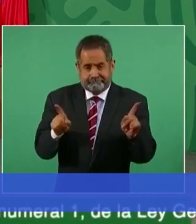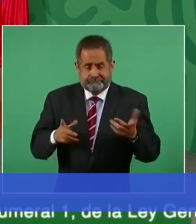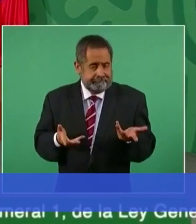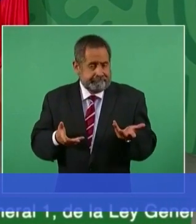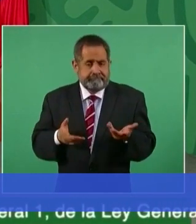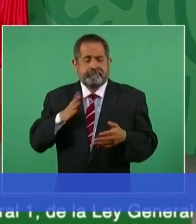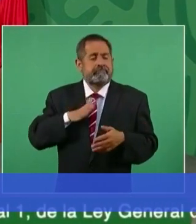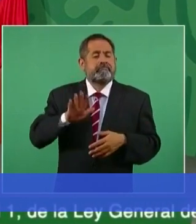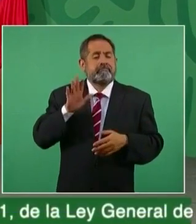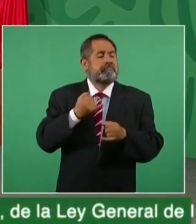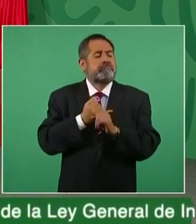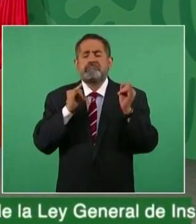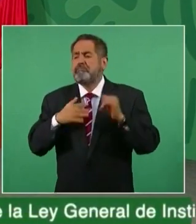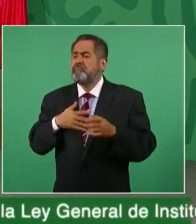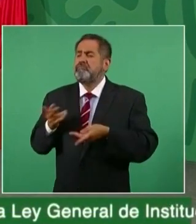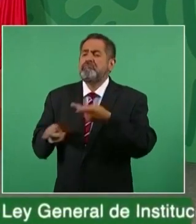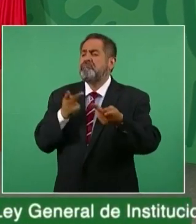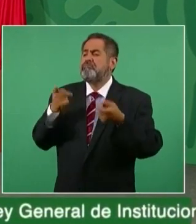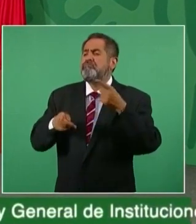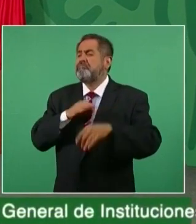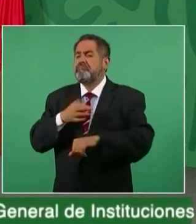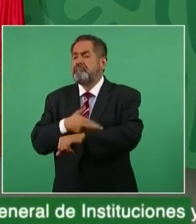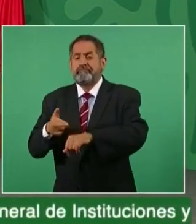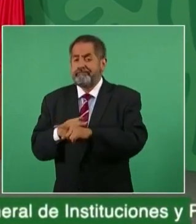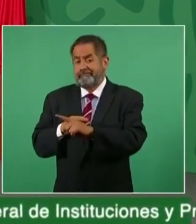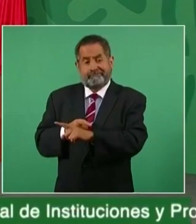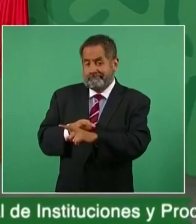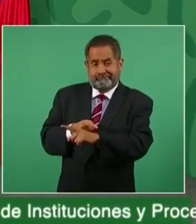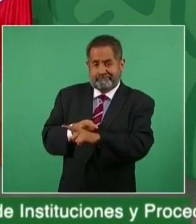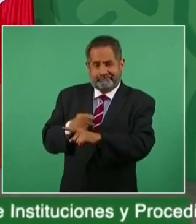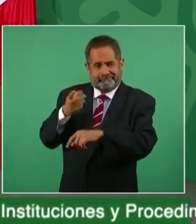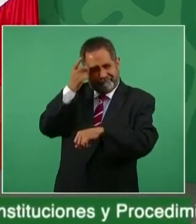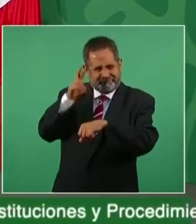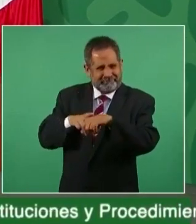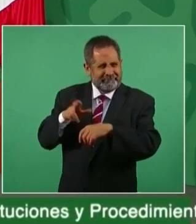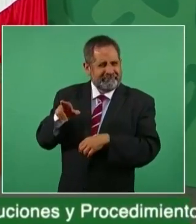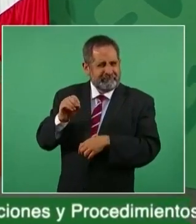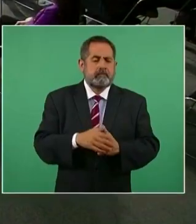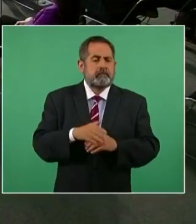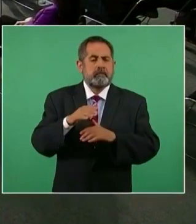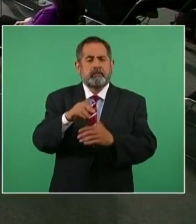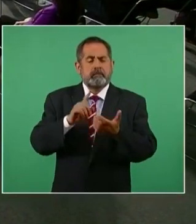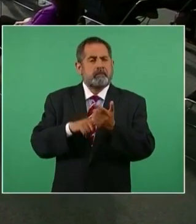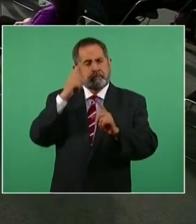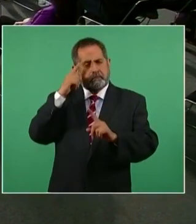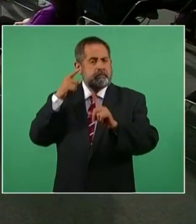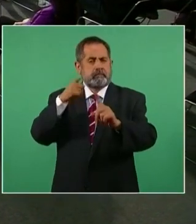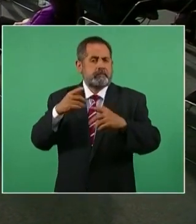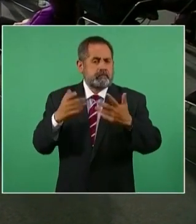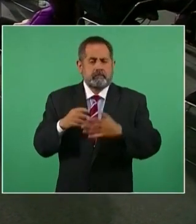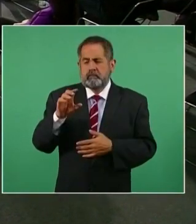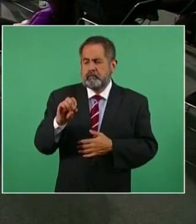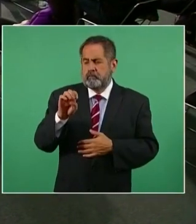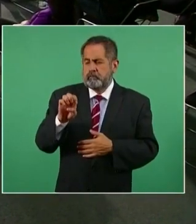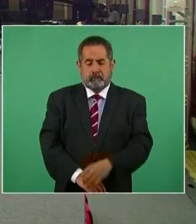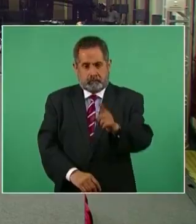o que él asume que no necesita consultar a los Estados miembros. Ebrard cuestionó también